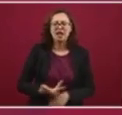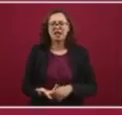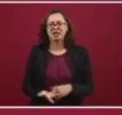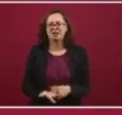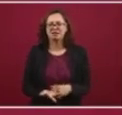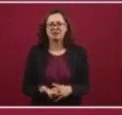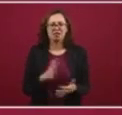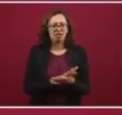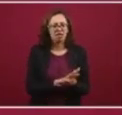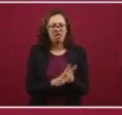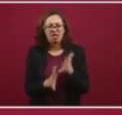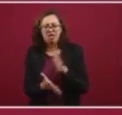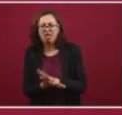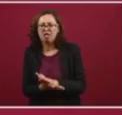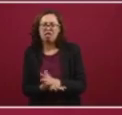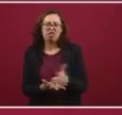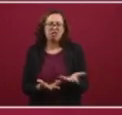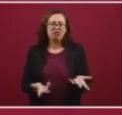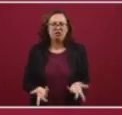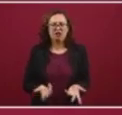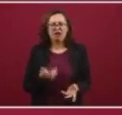de cohecho.